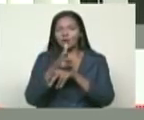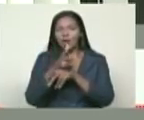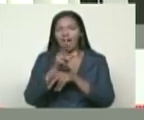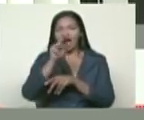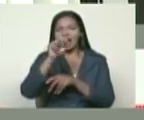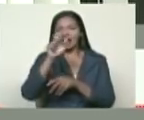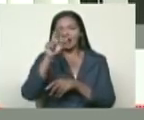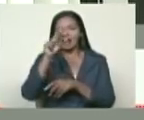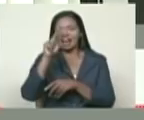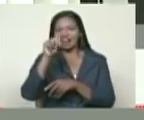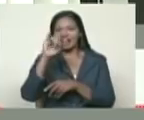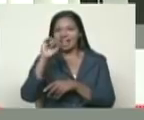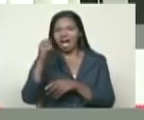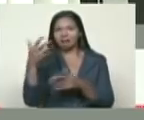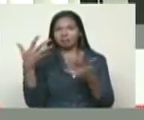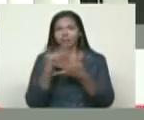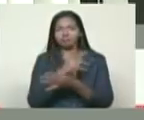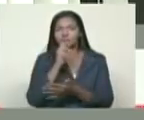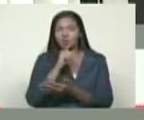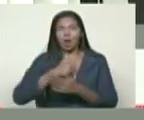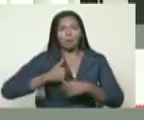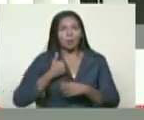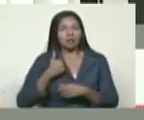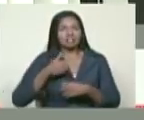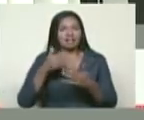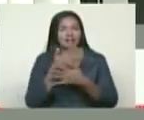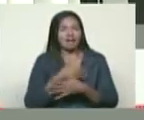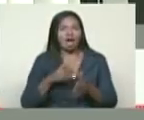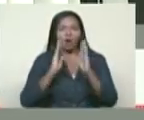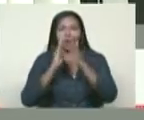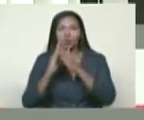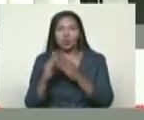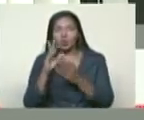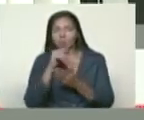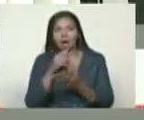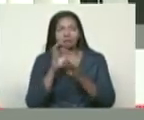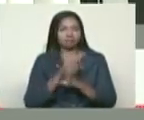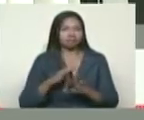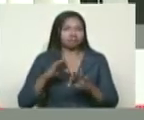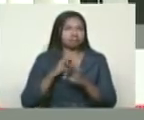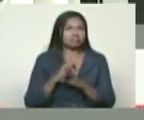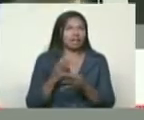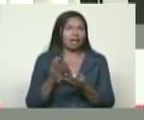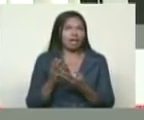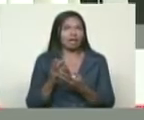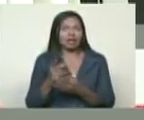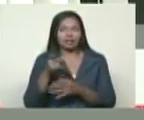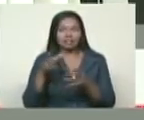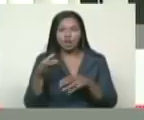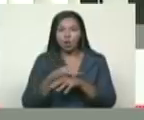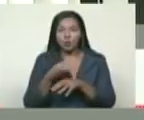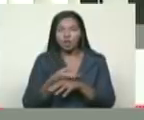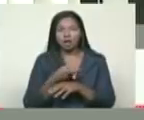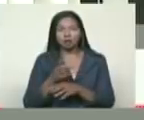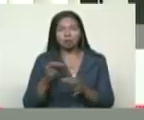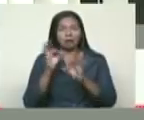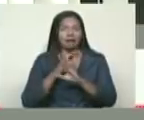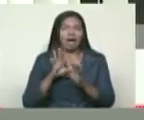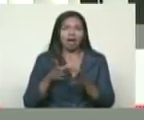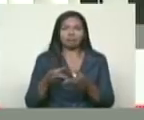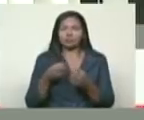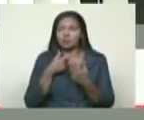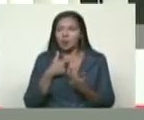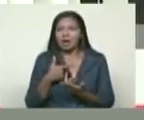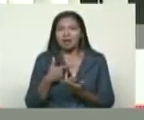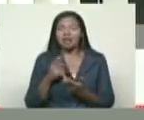tiene control sobre un policía, que no tiene control sobre una patrulla, sobre una ambulancia. Ese gobierno de la nada es el plan de